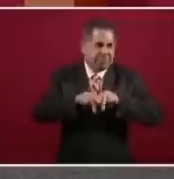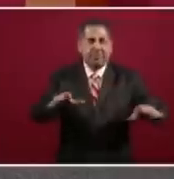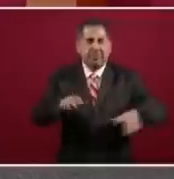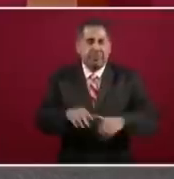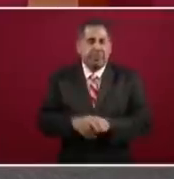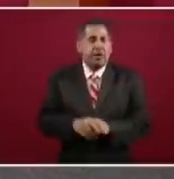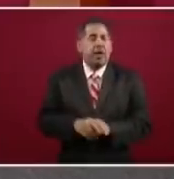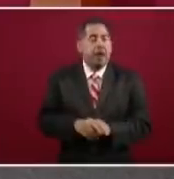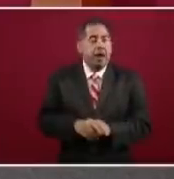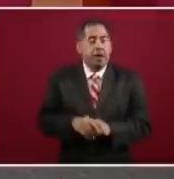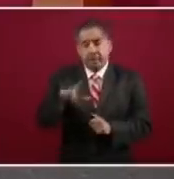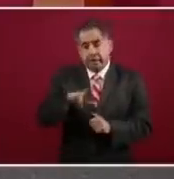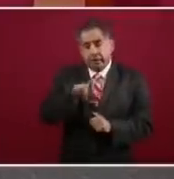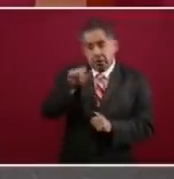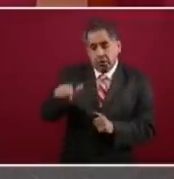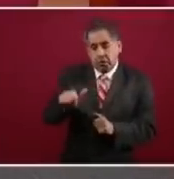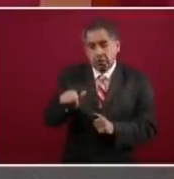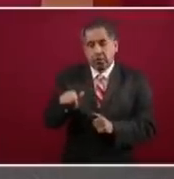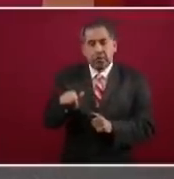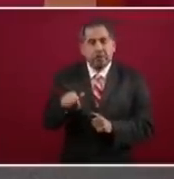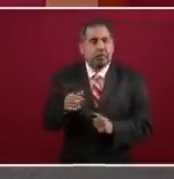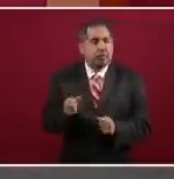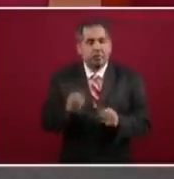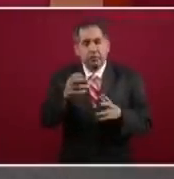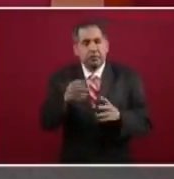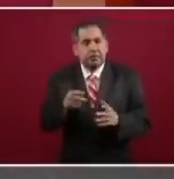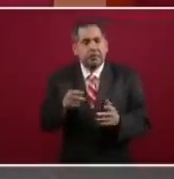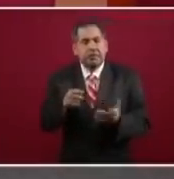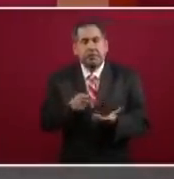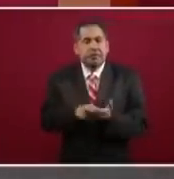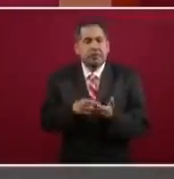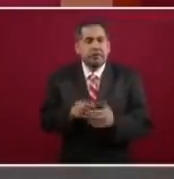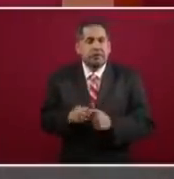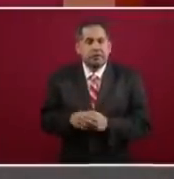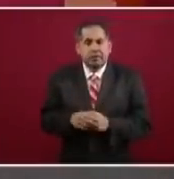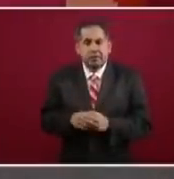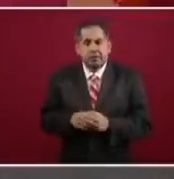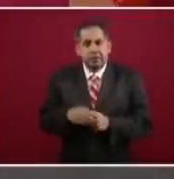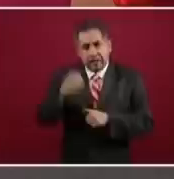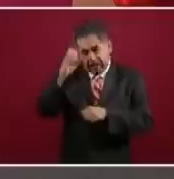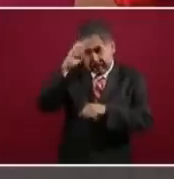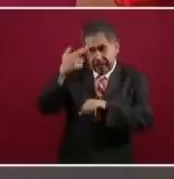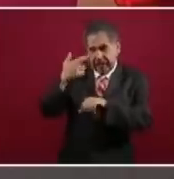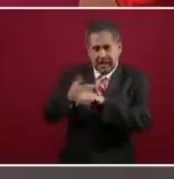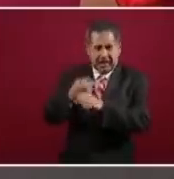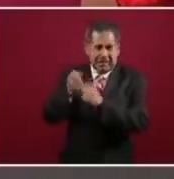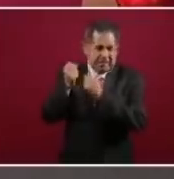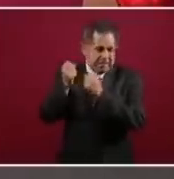y luego los cuantos y extranjeros